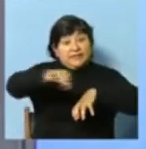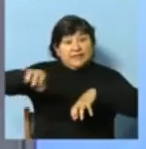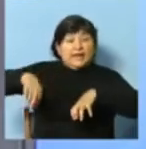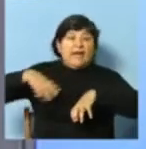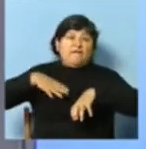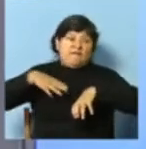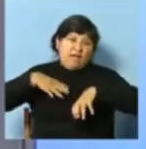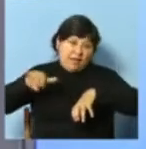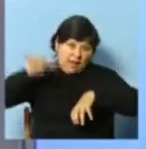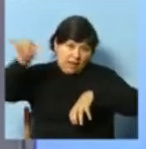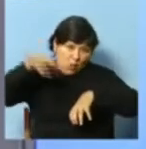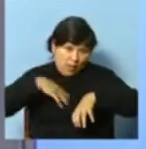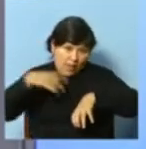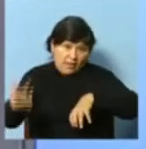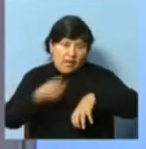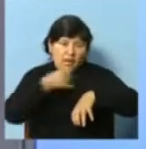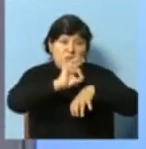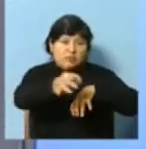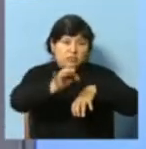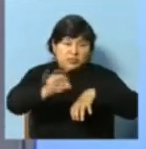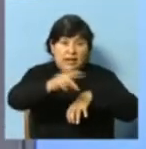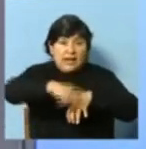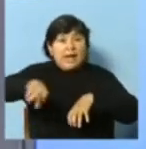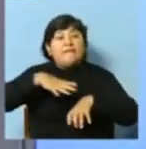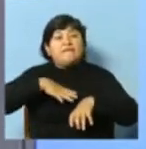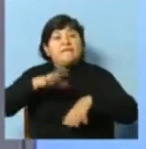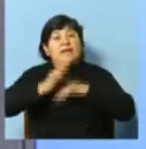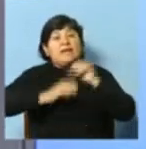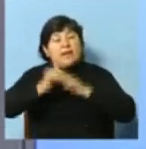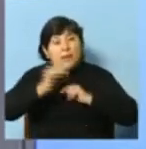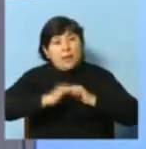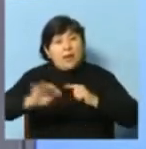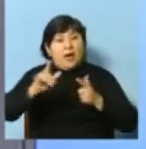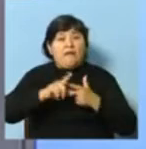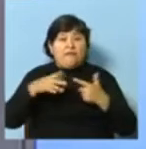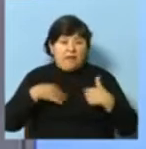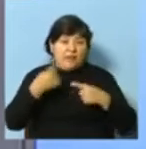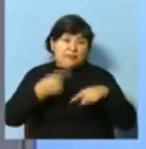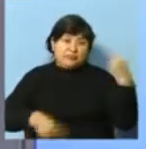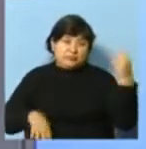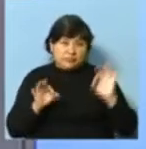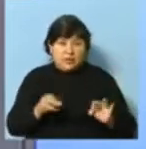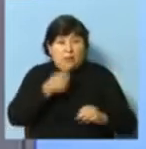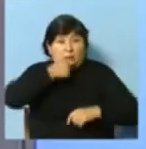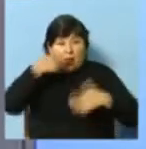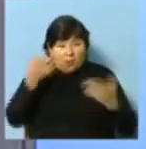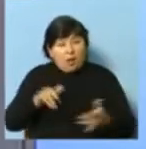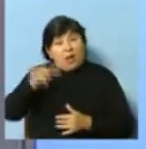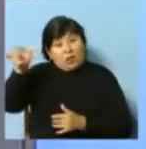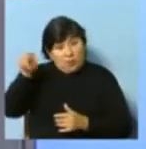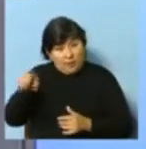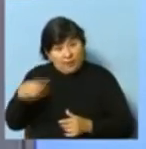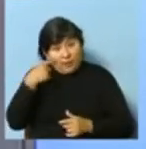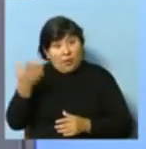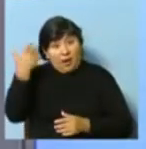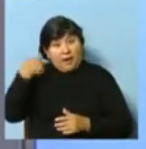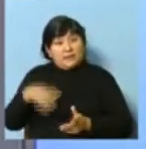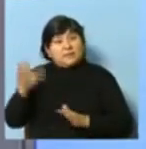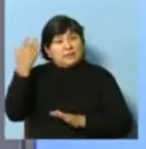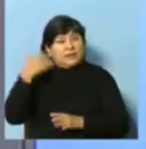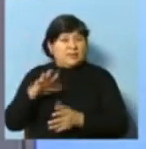alto comedero era uno de los barrios también más postergados y donde más hemos puesto con el gobierno provincial